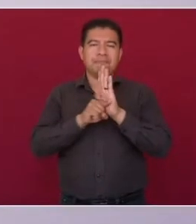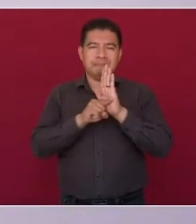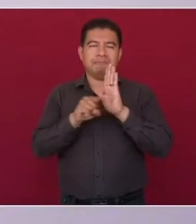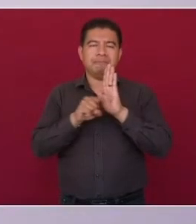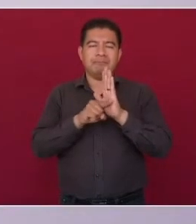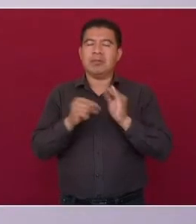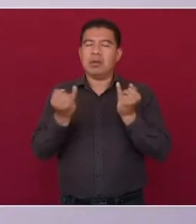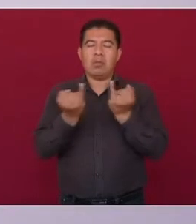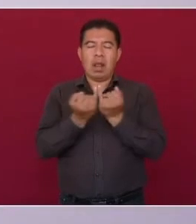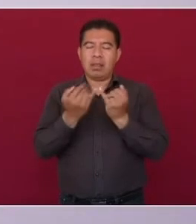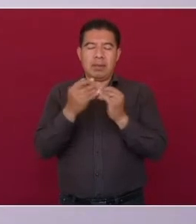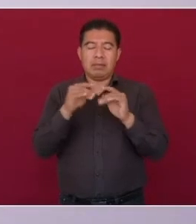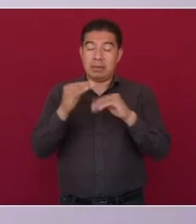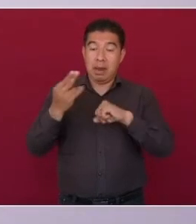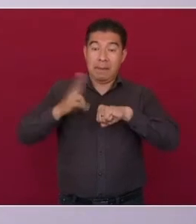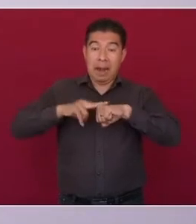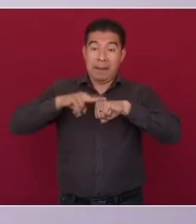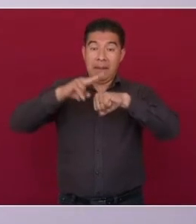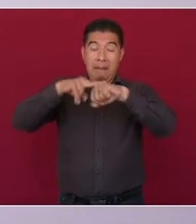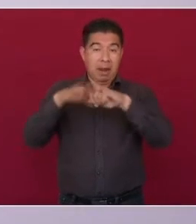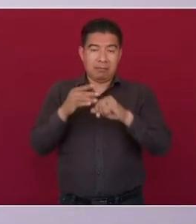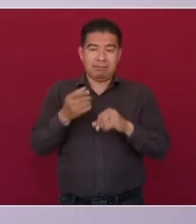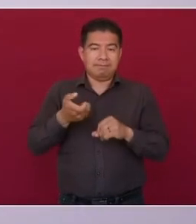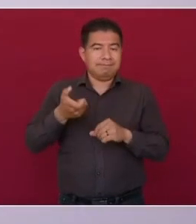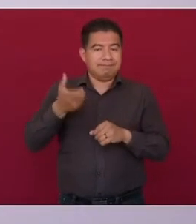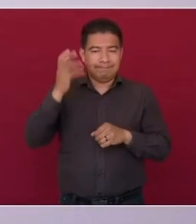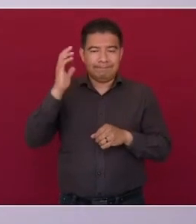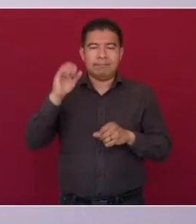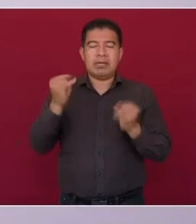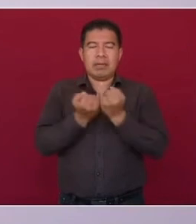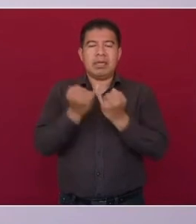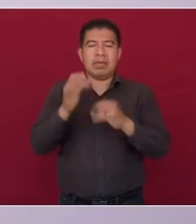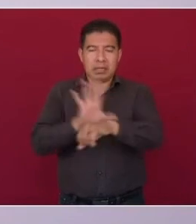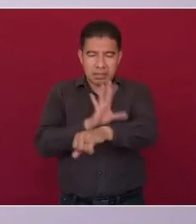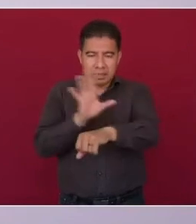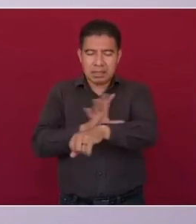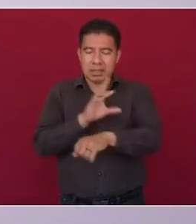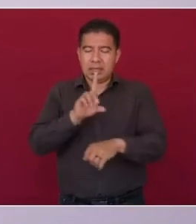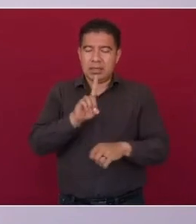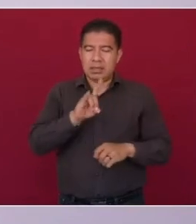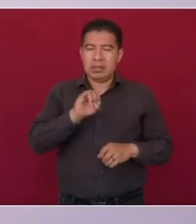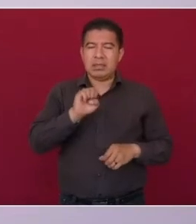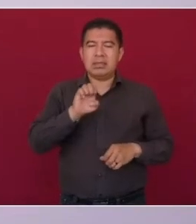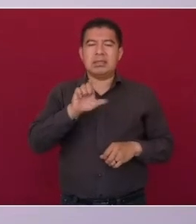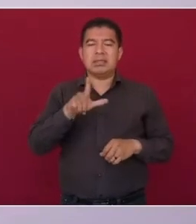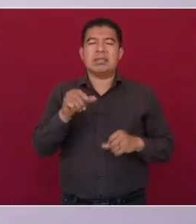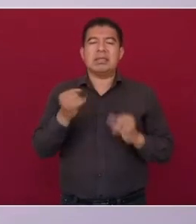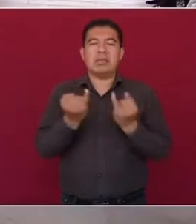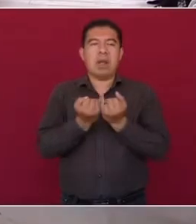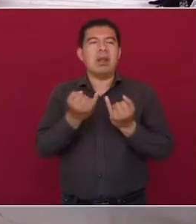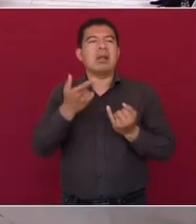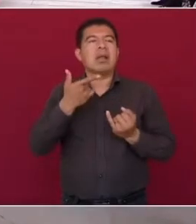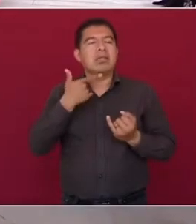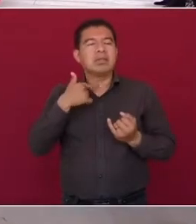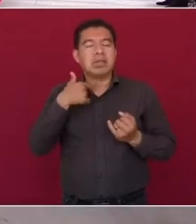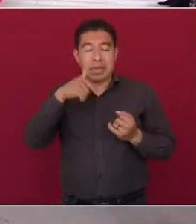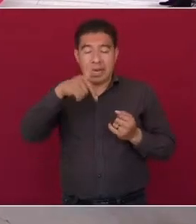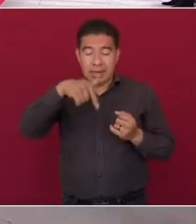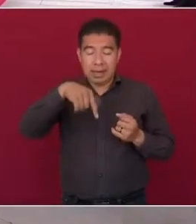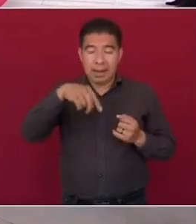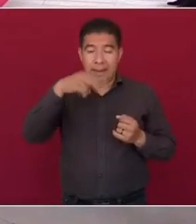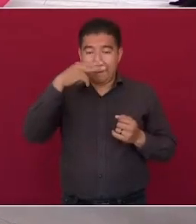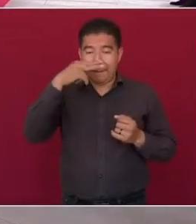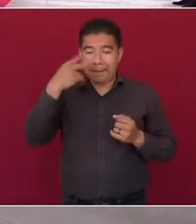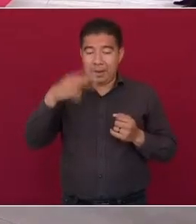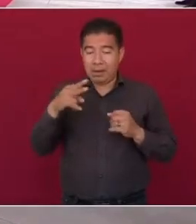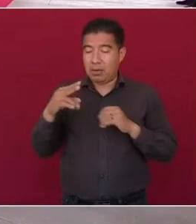las gasolinas, el diésel y la electricidad. Inclusive la gasolina en nuestro país es más barata que en Estados